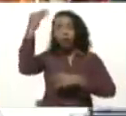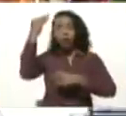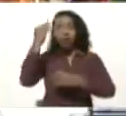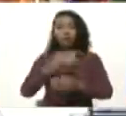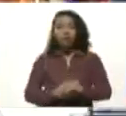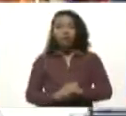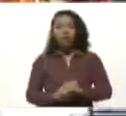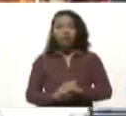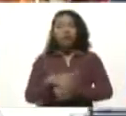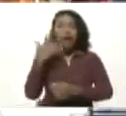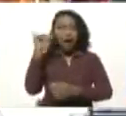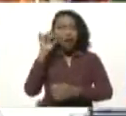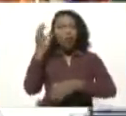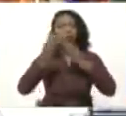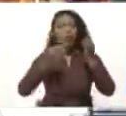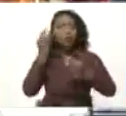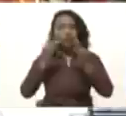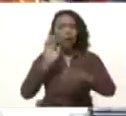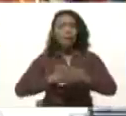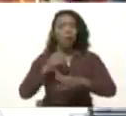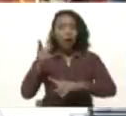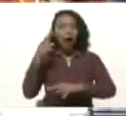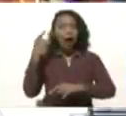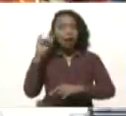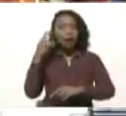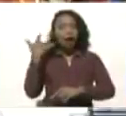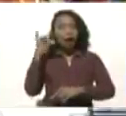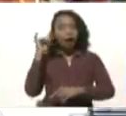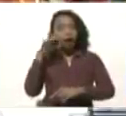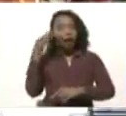Y habrá justicia, porque habrá verdad.